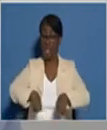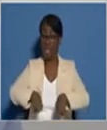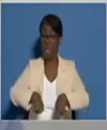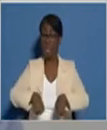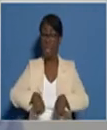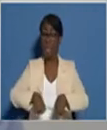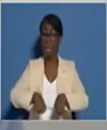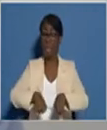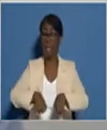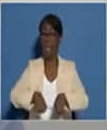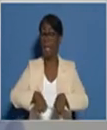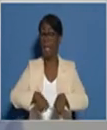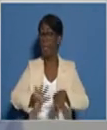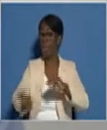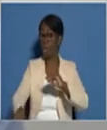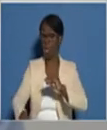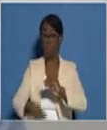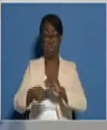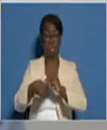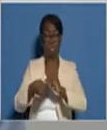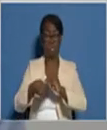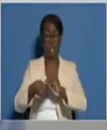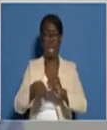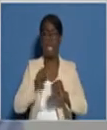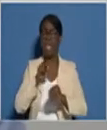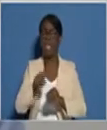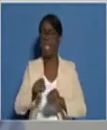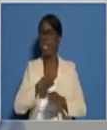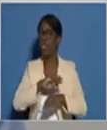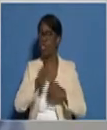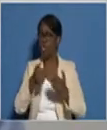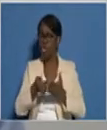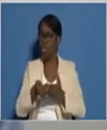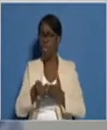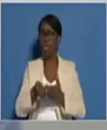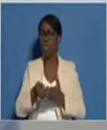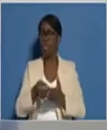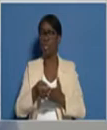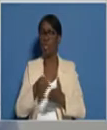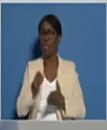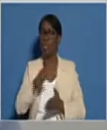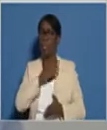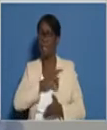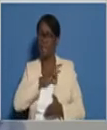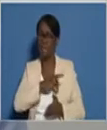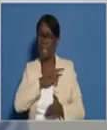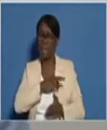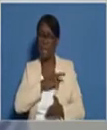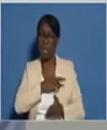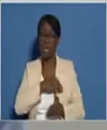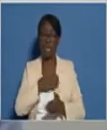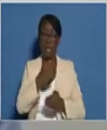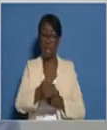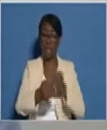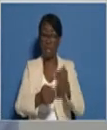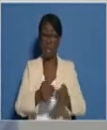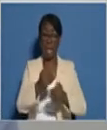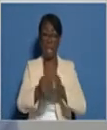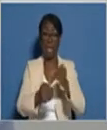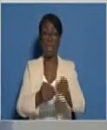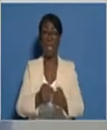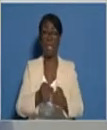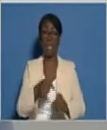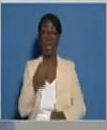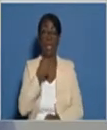manera completa. Por lo cual, de no haberse dado el procedimiento o los pagos en los términos que le